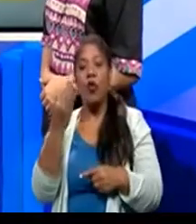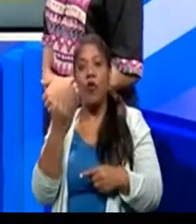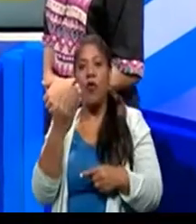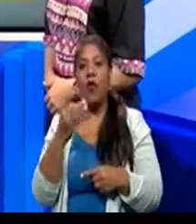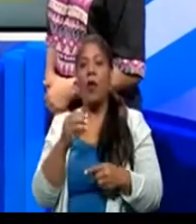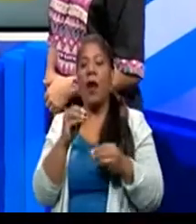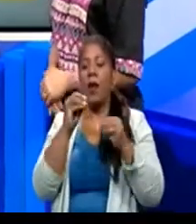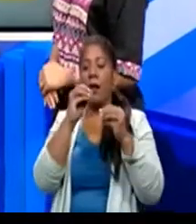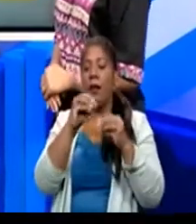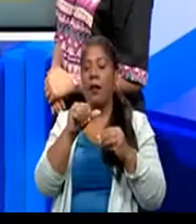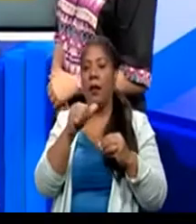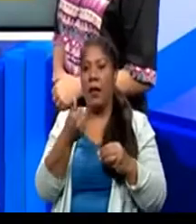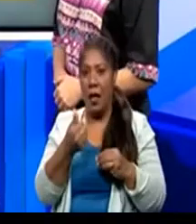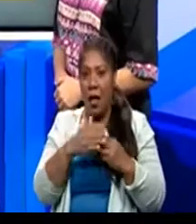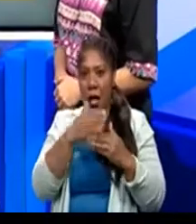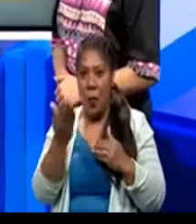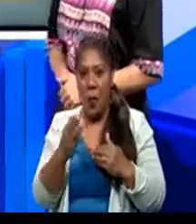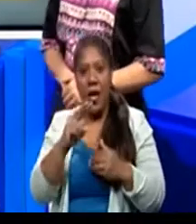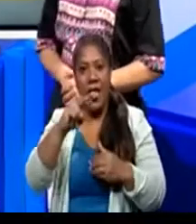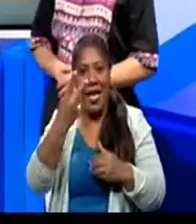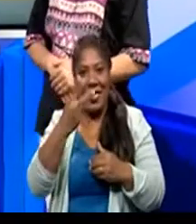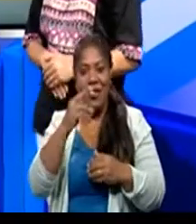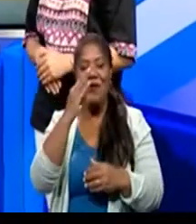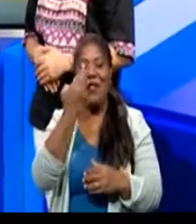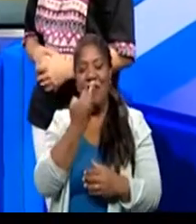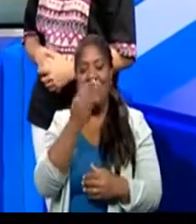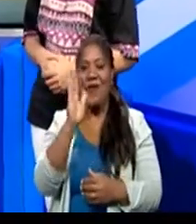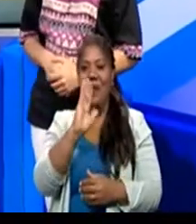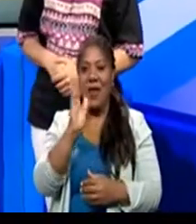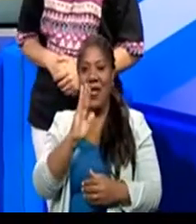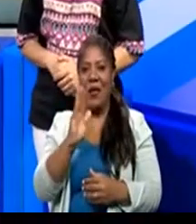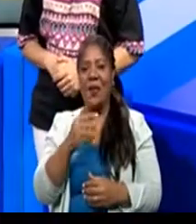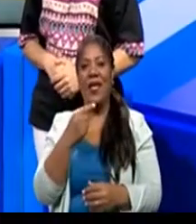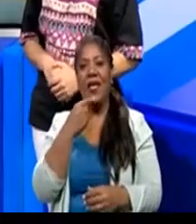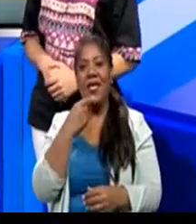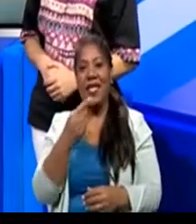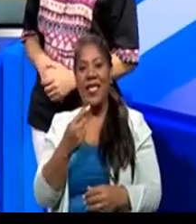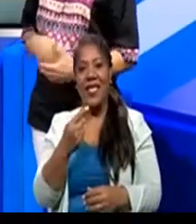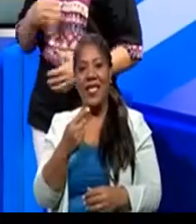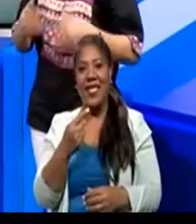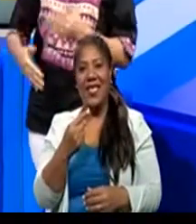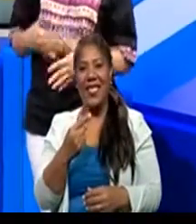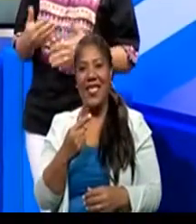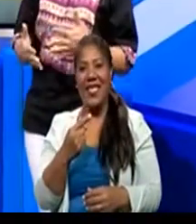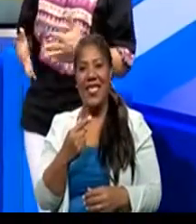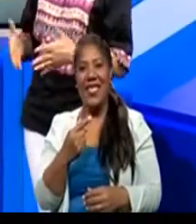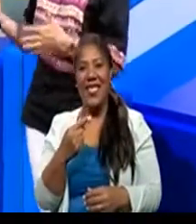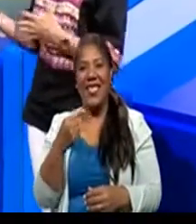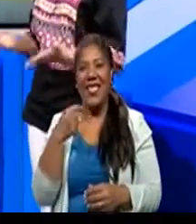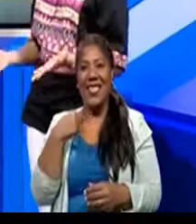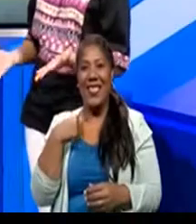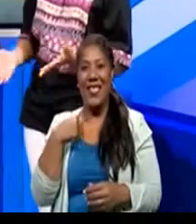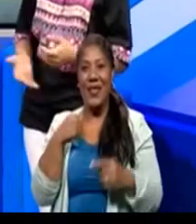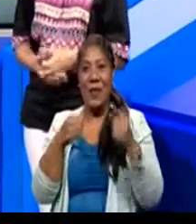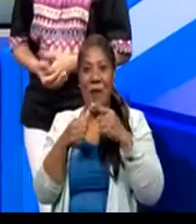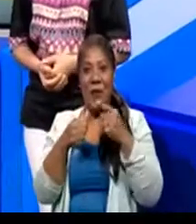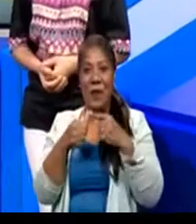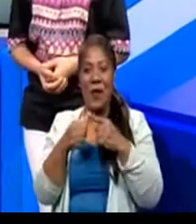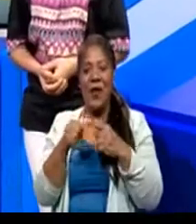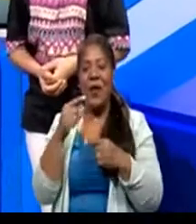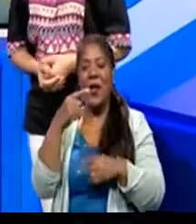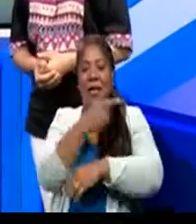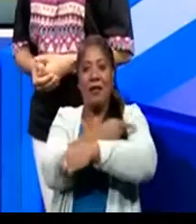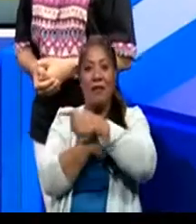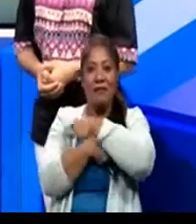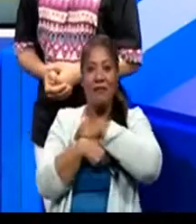despides como yo me despido. Ah, ¿te parece? Perfecto, está muy bien. Entonces. Perfecto. Entonces vamos. Me despido yo primero, sí, y lo hacemos juntas. Sí,